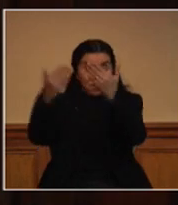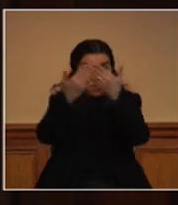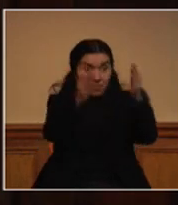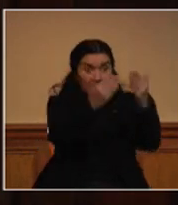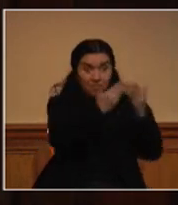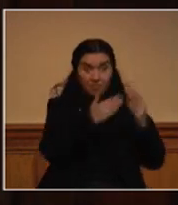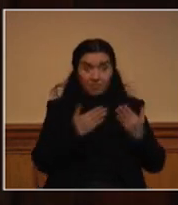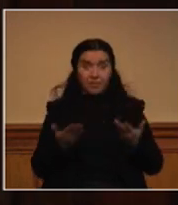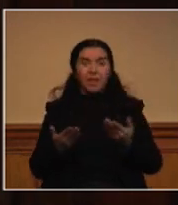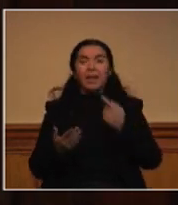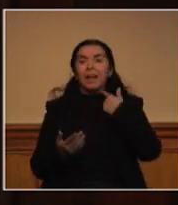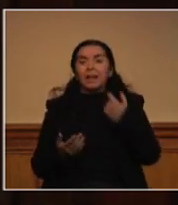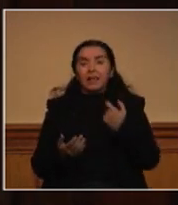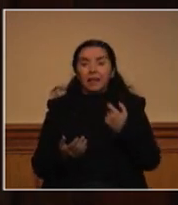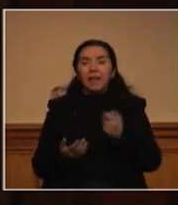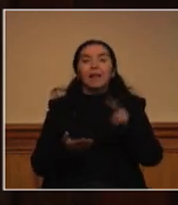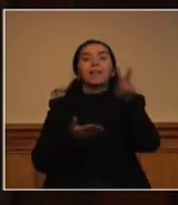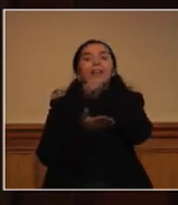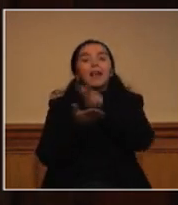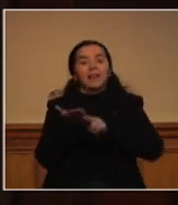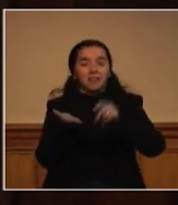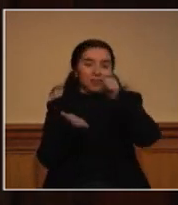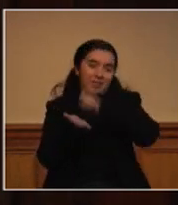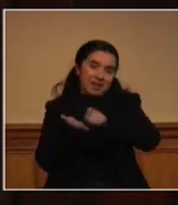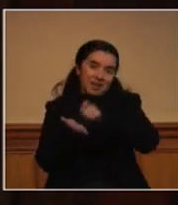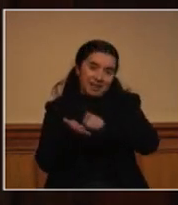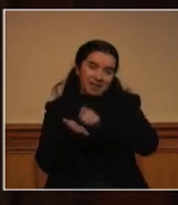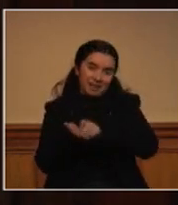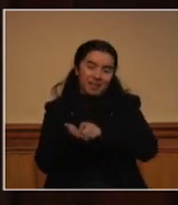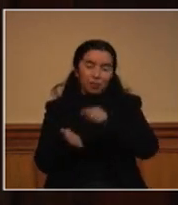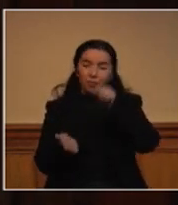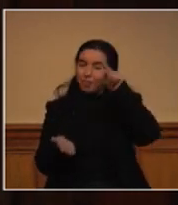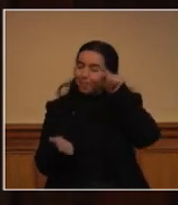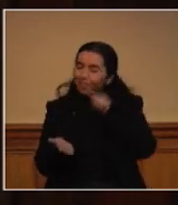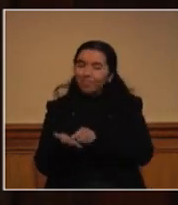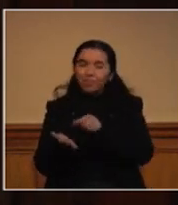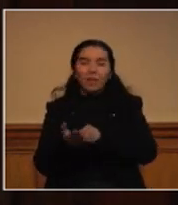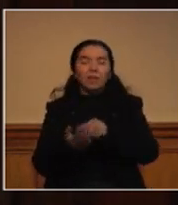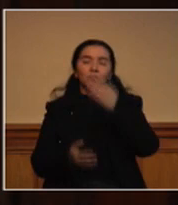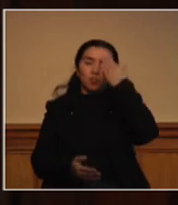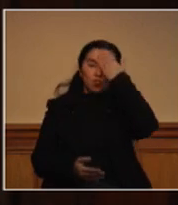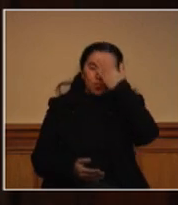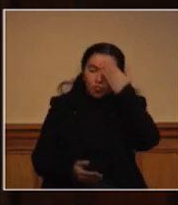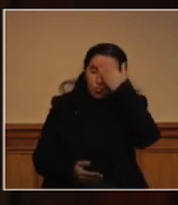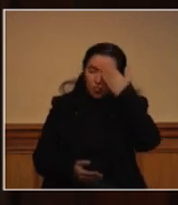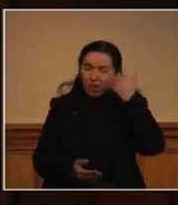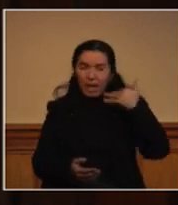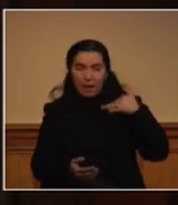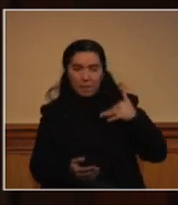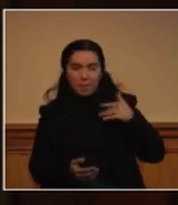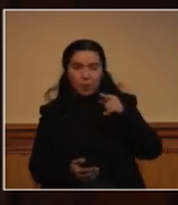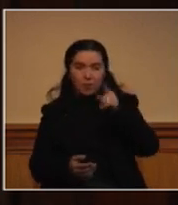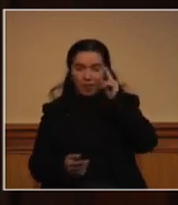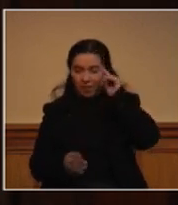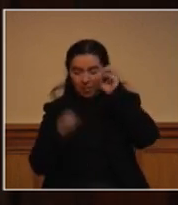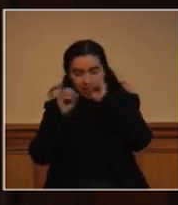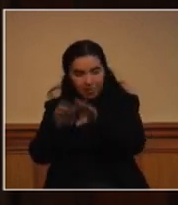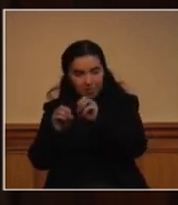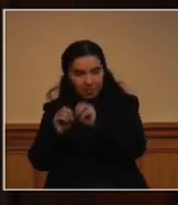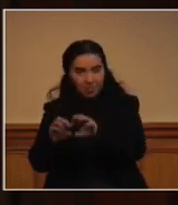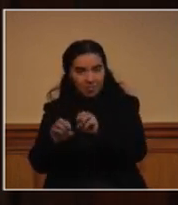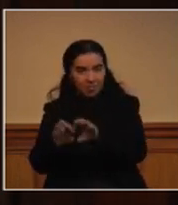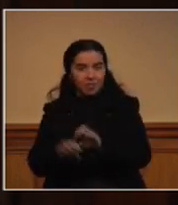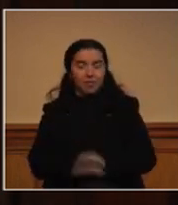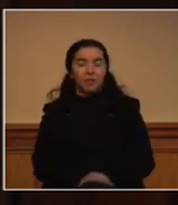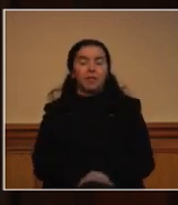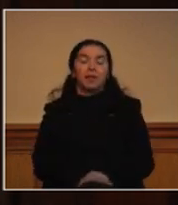es la lectoescritura. Por eso es una preocupación importante hacia la enseñanza.